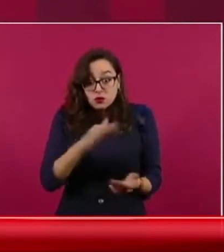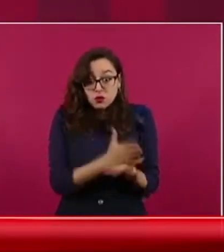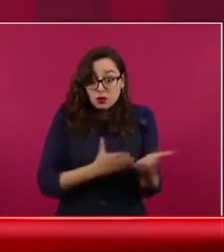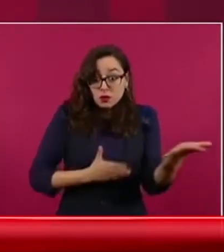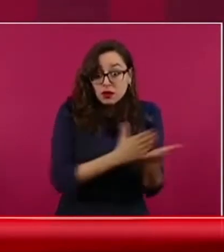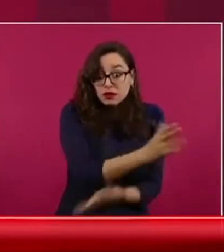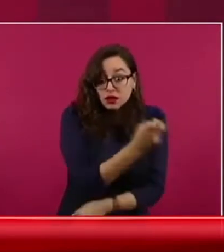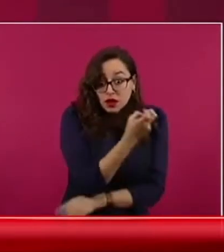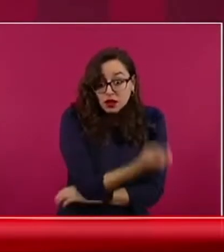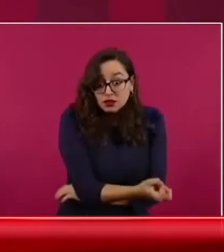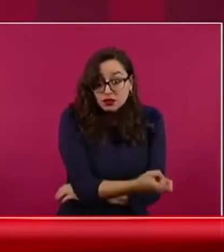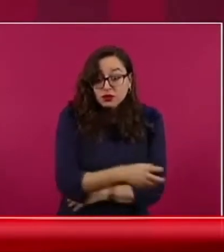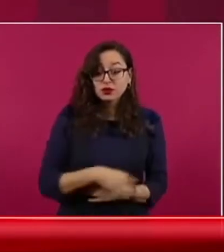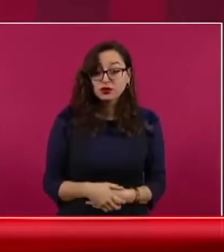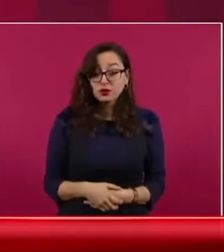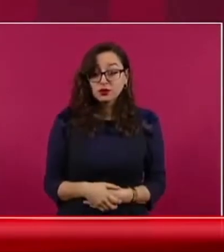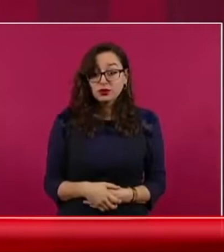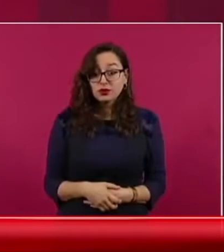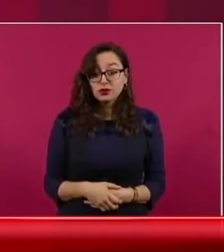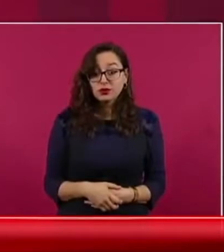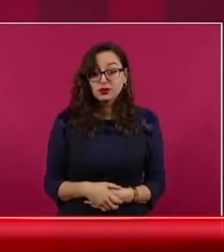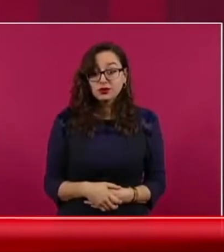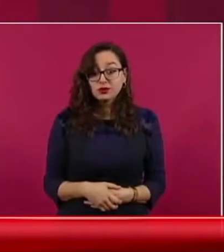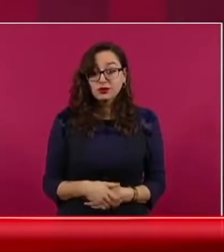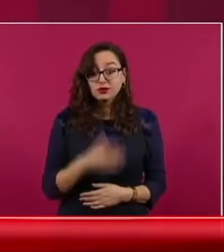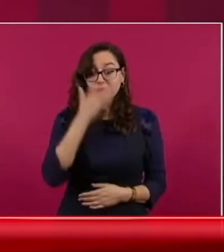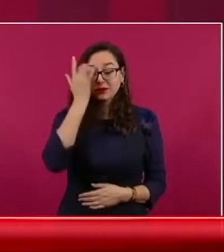Hacemos pues recomendaciones